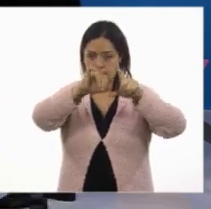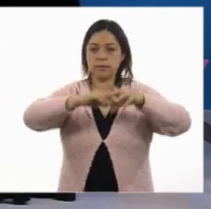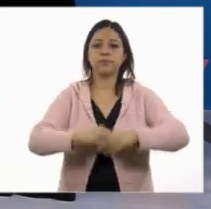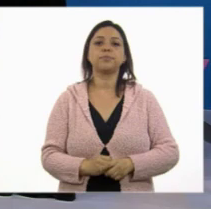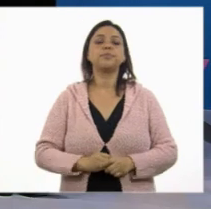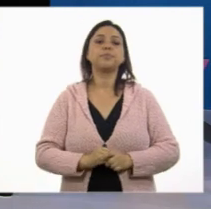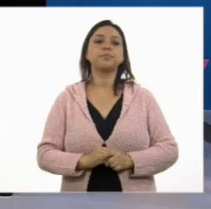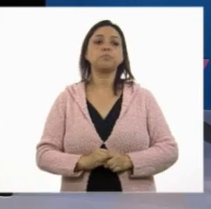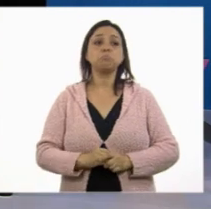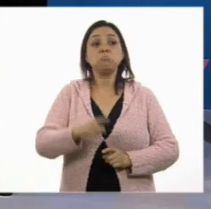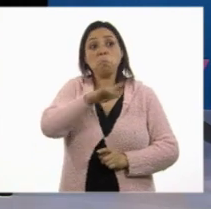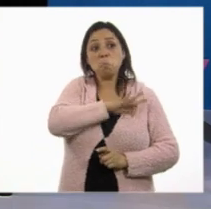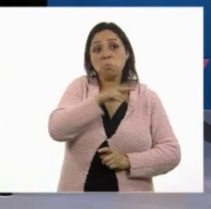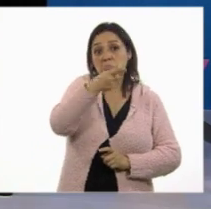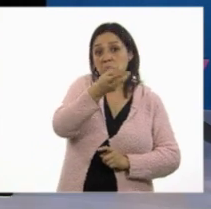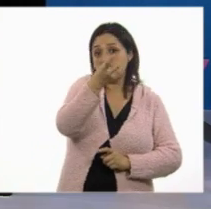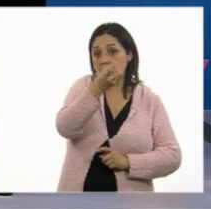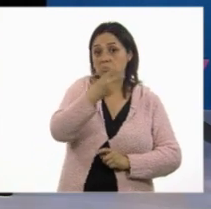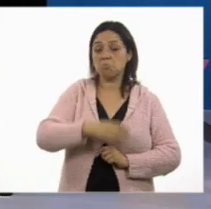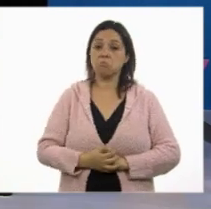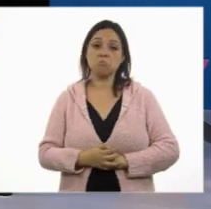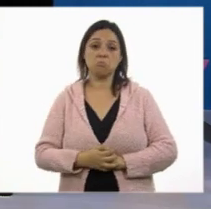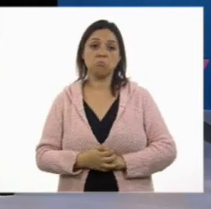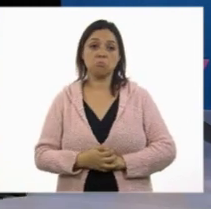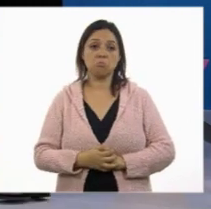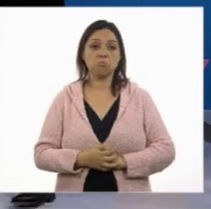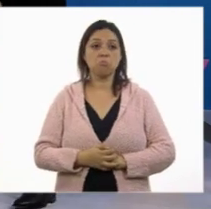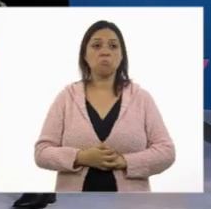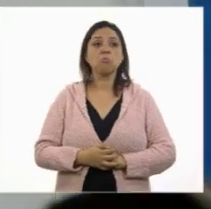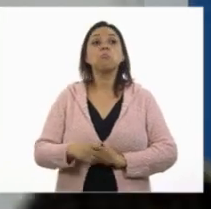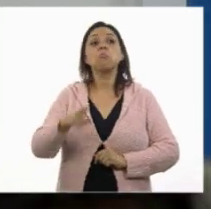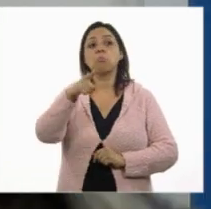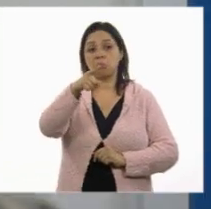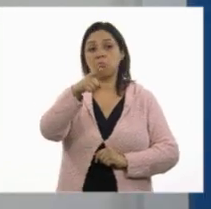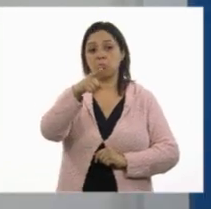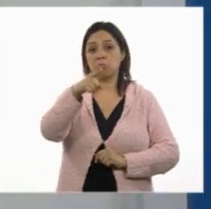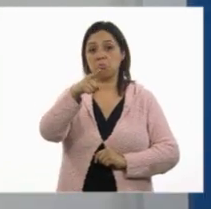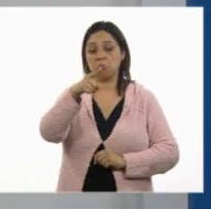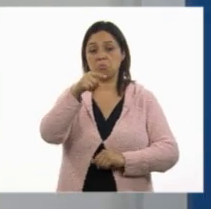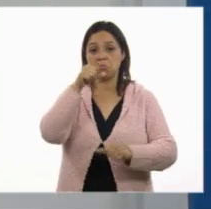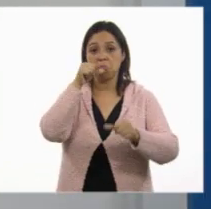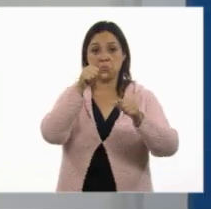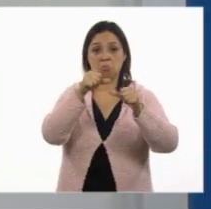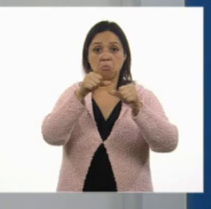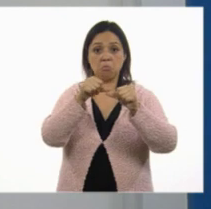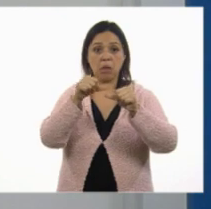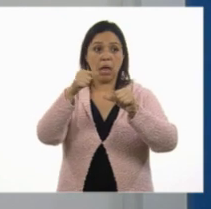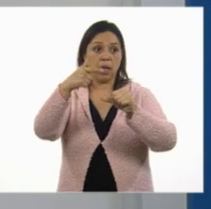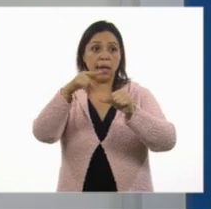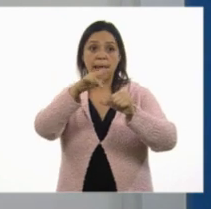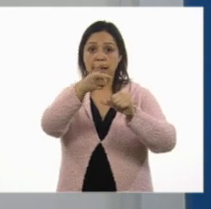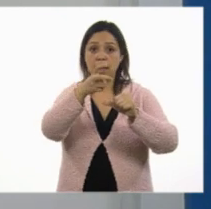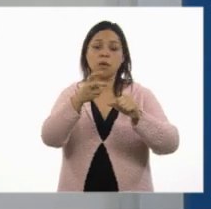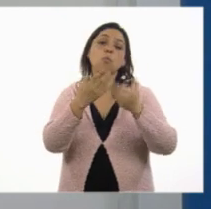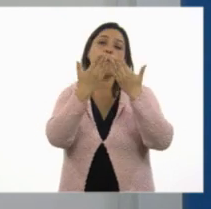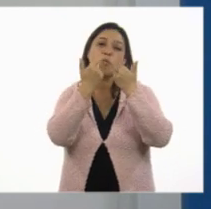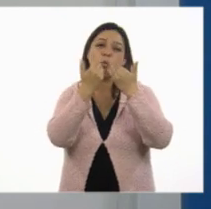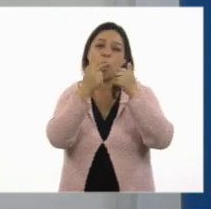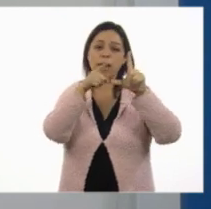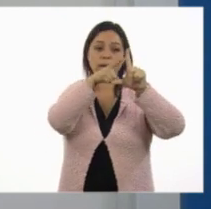sí, también cabe esta. ¿Cierto? ¿La G? Sí. Perfecto. Sí, porque no tiene un ángulo recto. Muy bien,